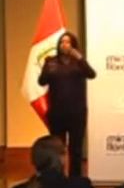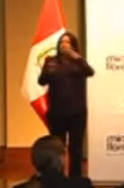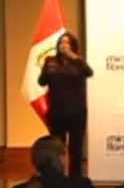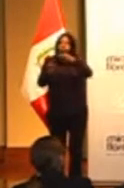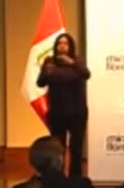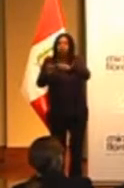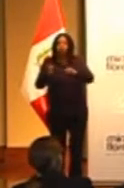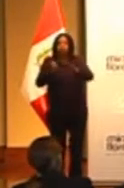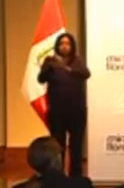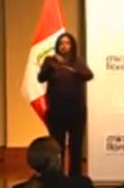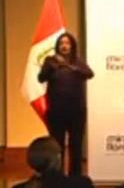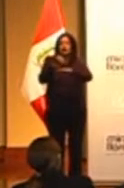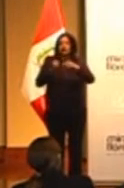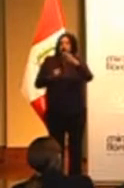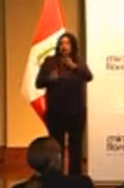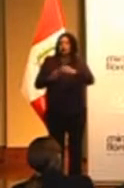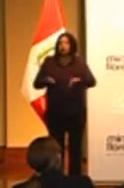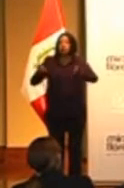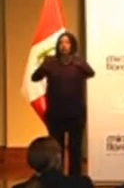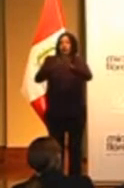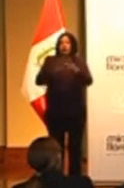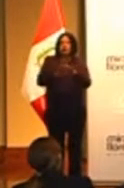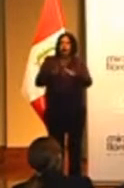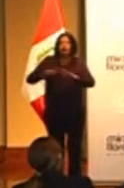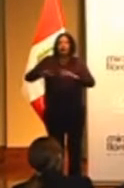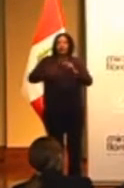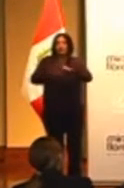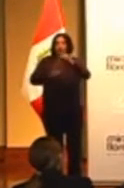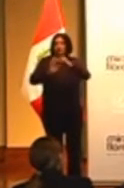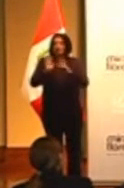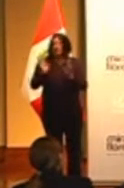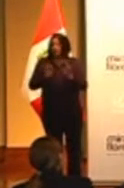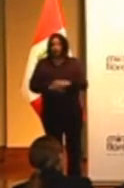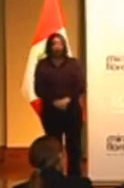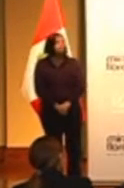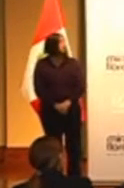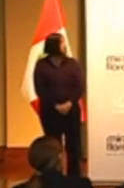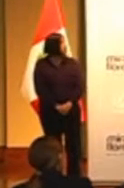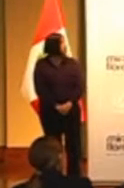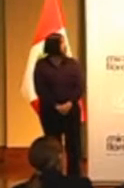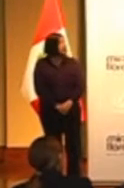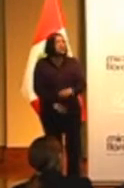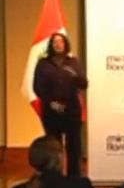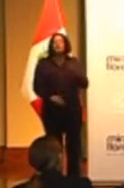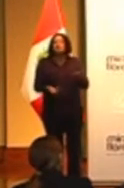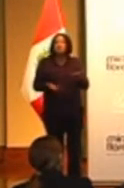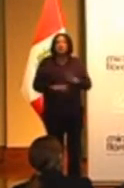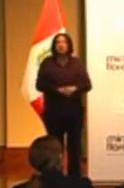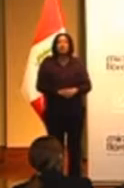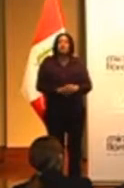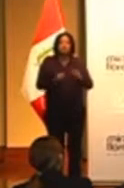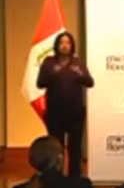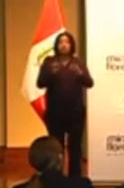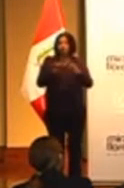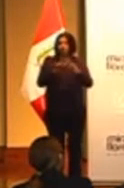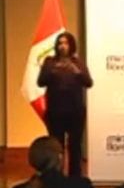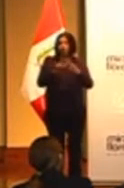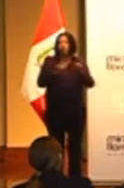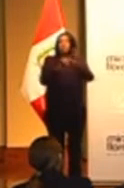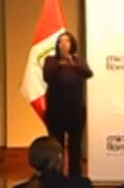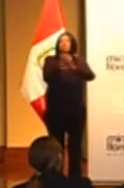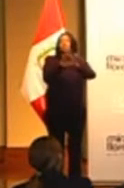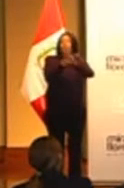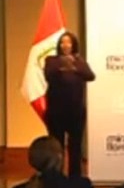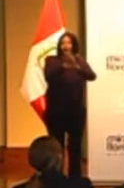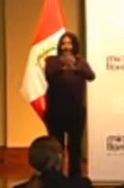fundamentales de este Plan Urbano de Desarrollo Distrital? fundamentalmente proteger lo que es